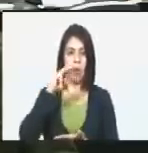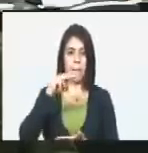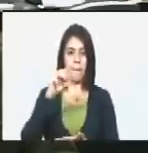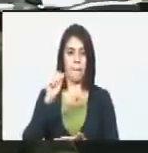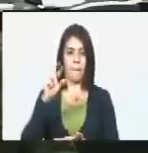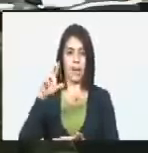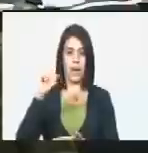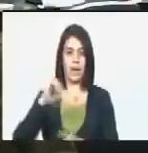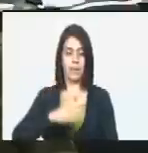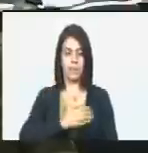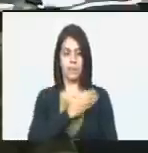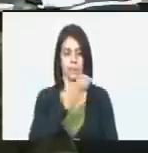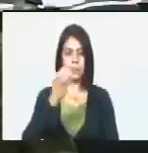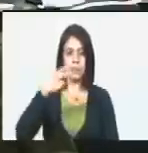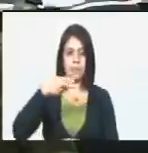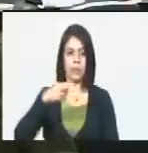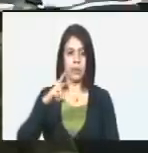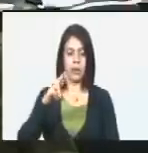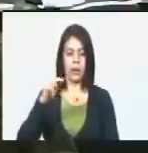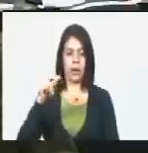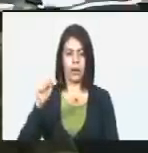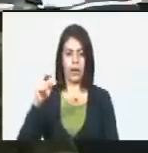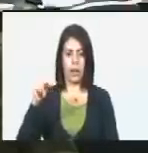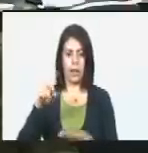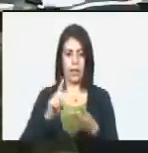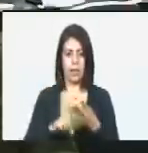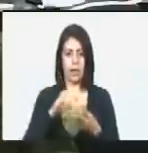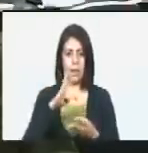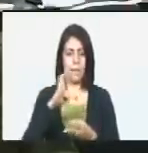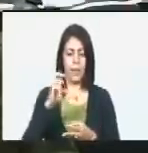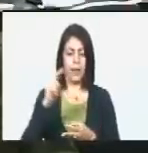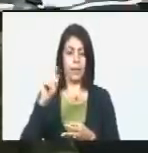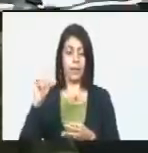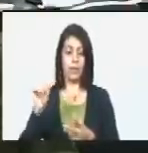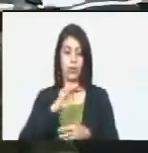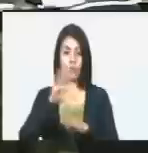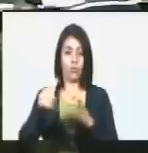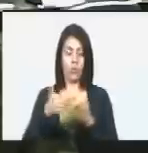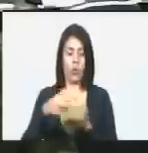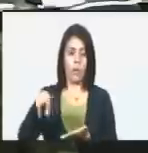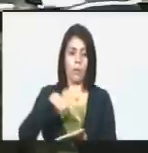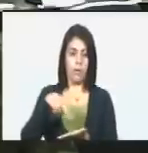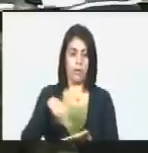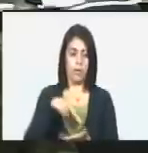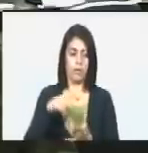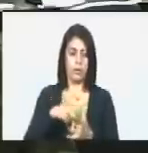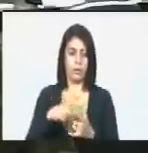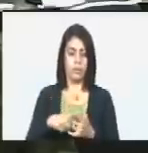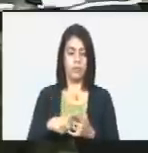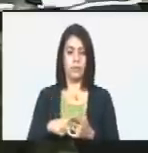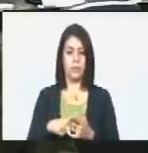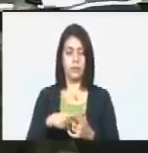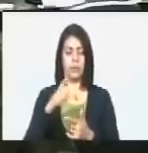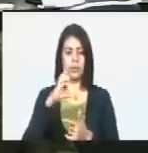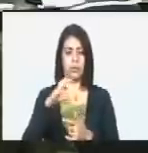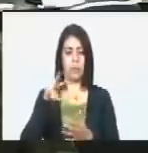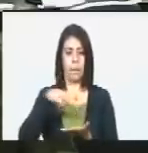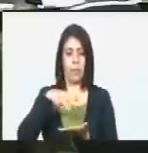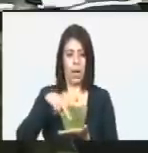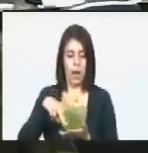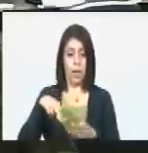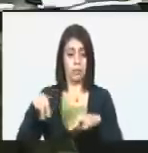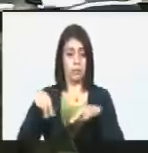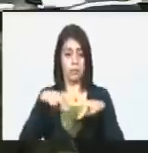Hernán Marín y Benito Quirós, entre otros. Está un joropo que llaman Jorconiao, que lo bailan del